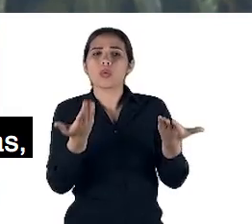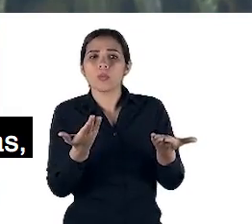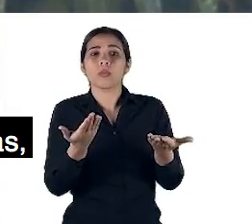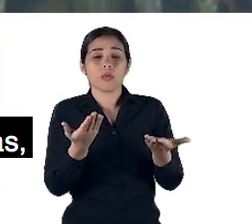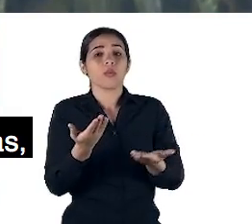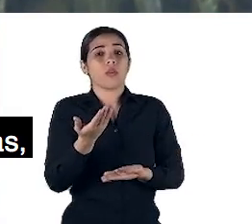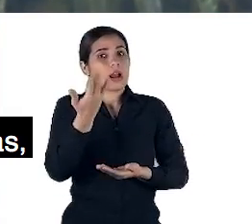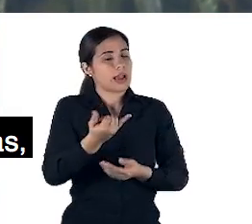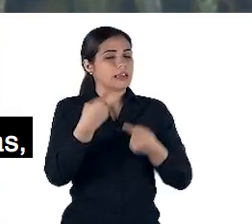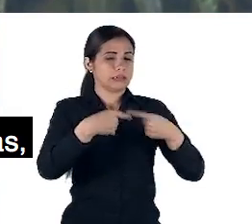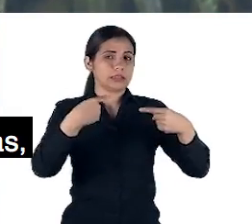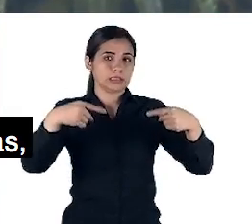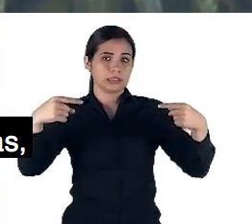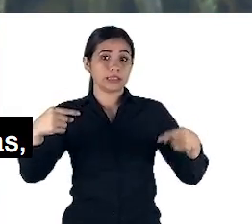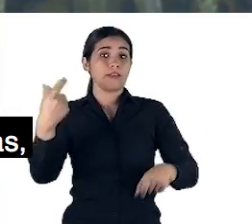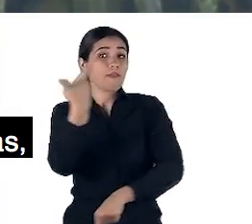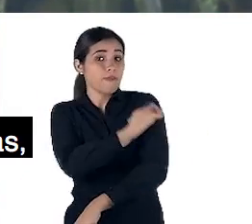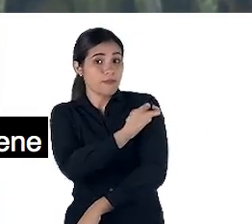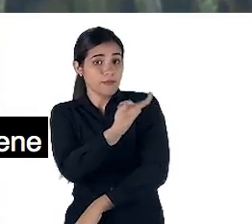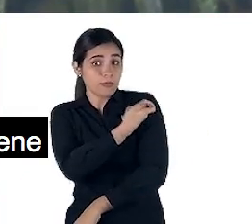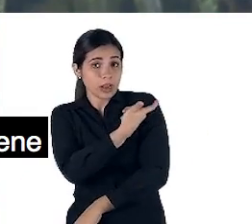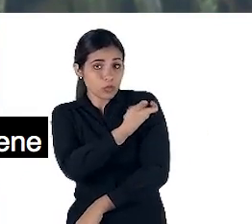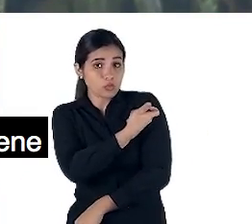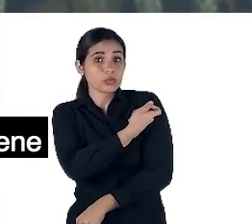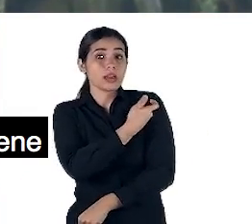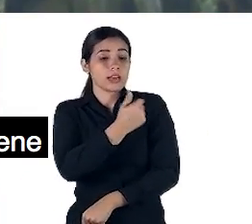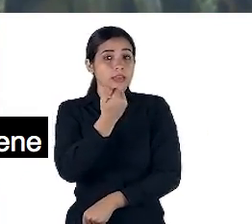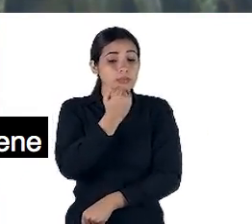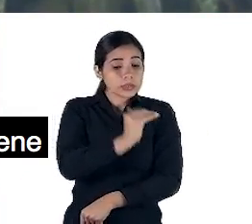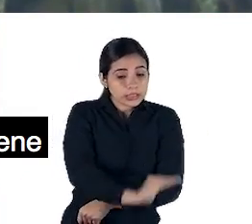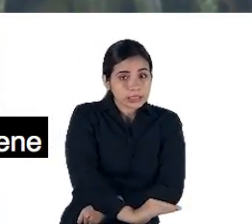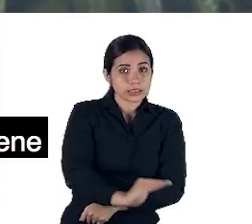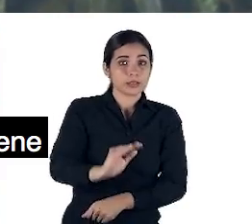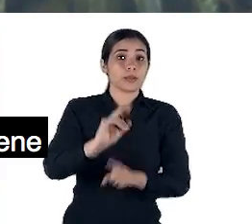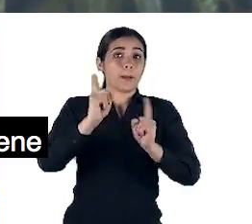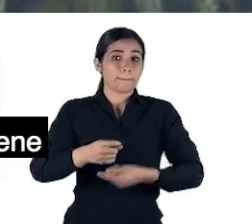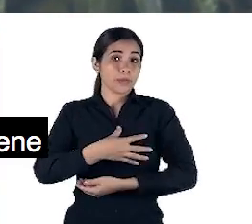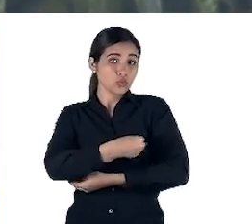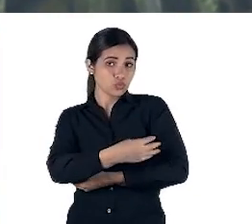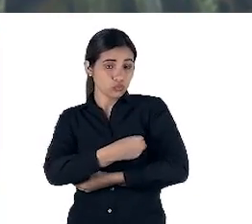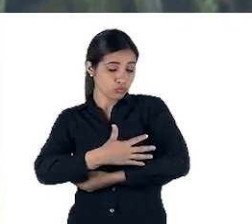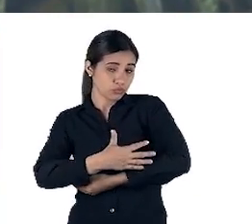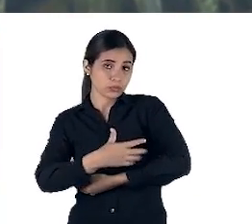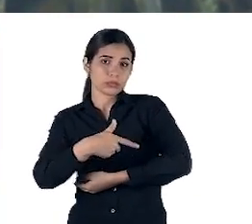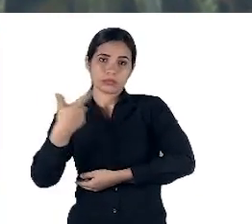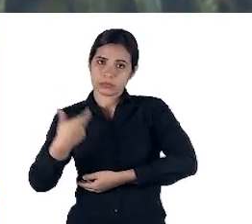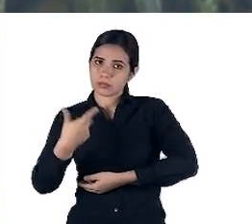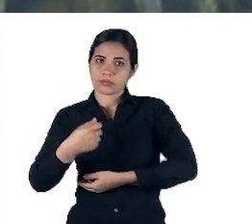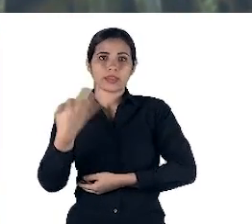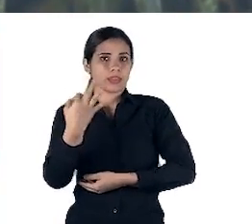varios factores, ¿verdad? Desde las vacunas, en los más chiquitos, la lactancia materna, por ejemplo, previene enfermedades